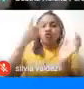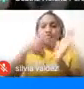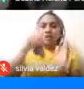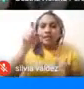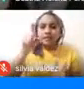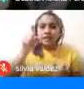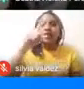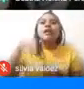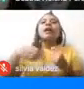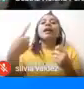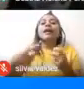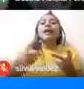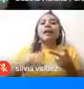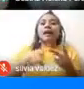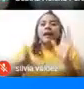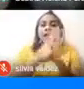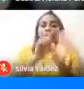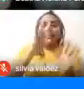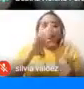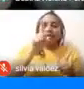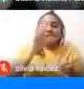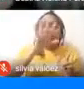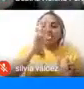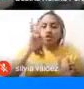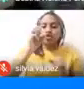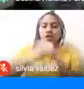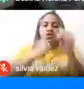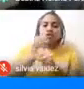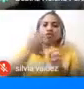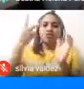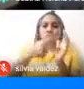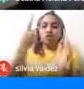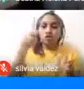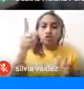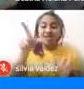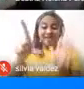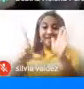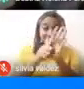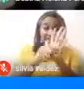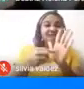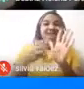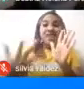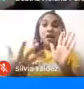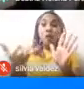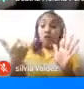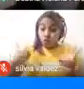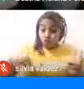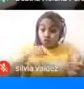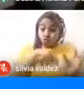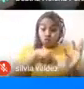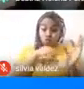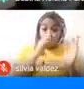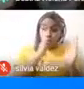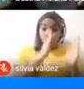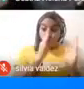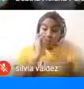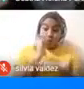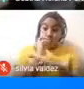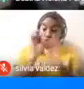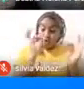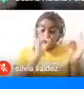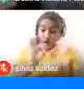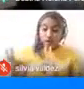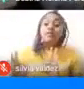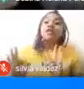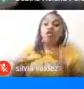y la ley 1558 del 2012, pero la ley en donde estamos organizados, cómo debe planearse